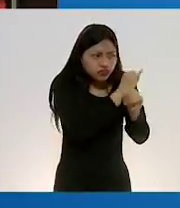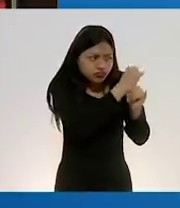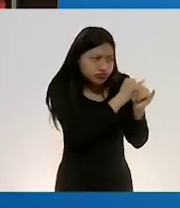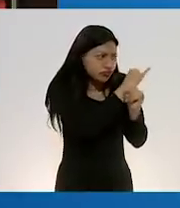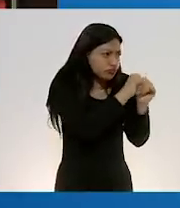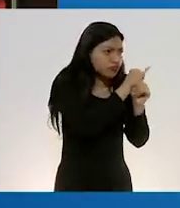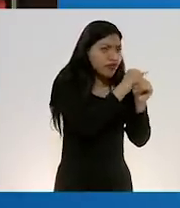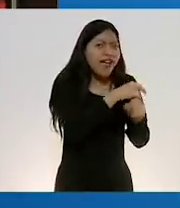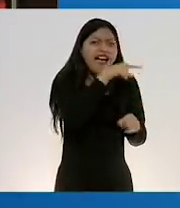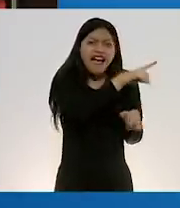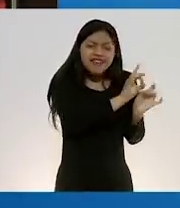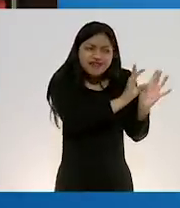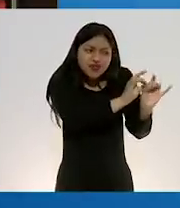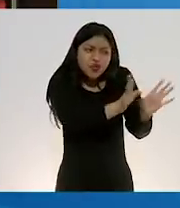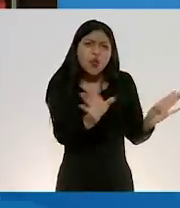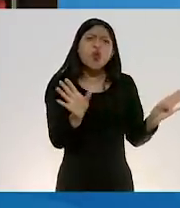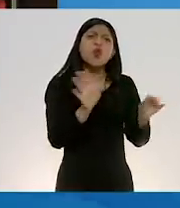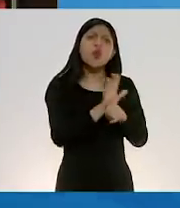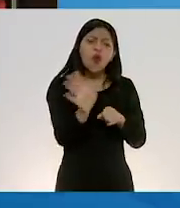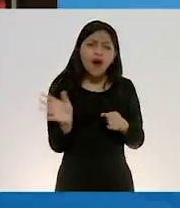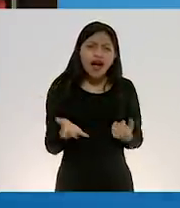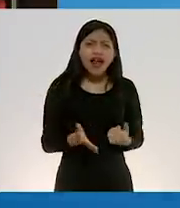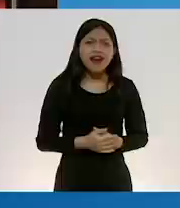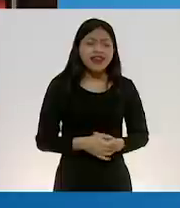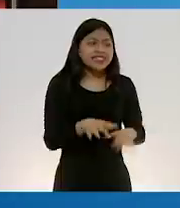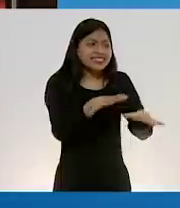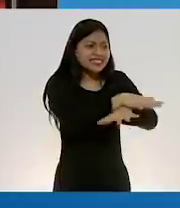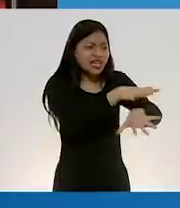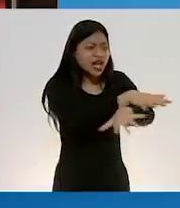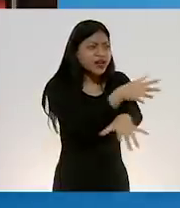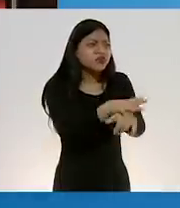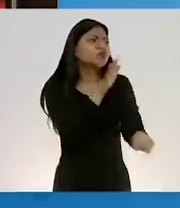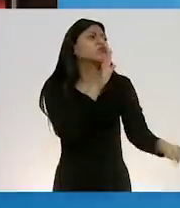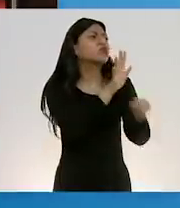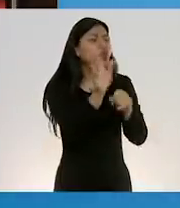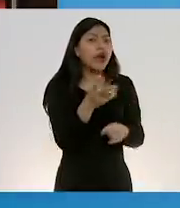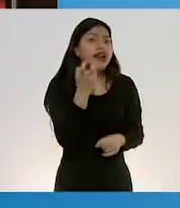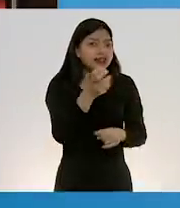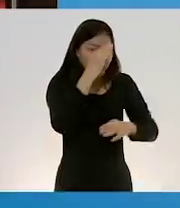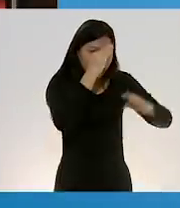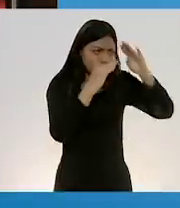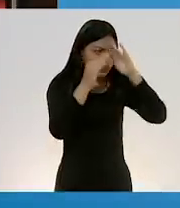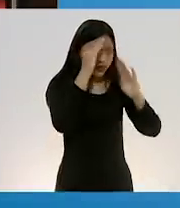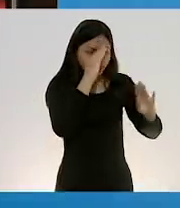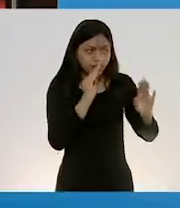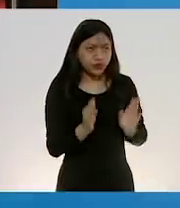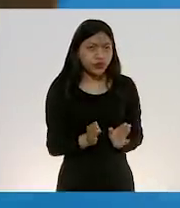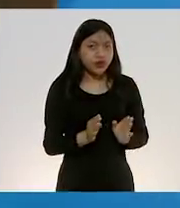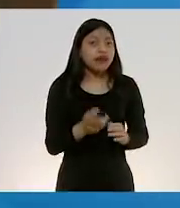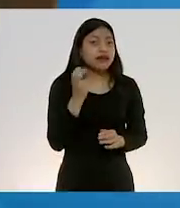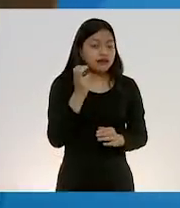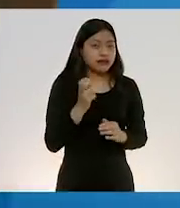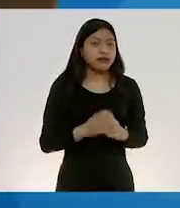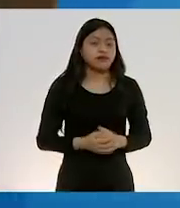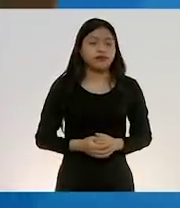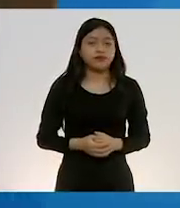grandes movimientos, los grandes cambios, porque esos ahí están. No podemos prescindir de ellos. Sin embargo,